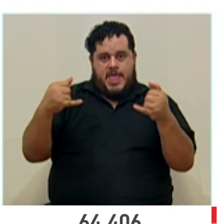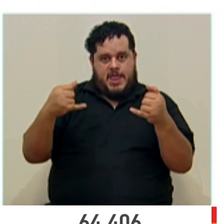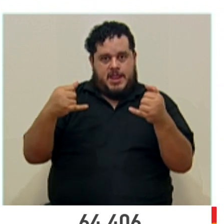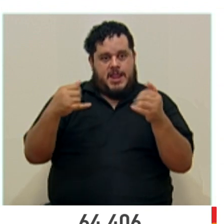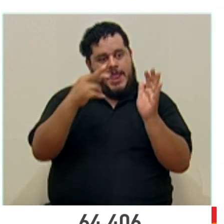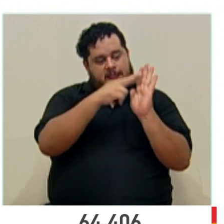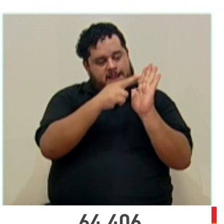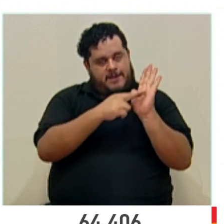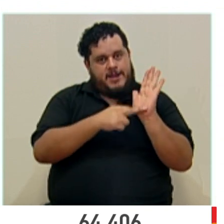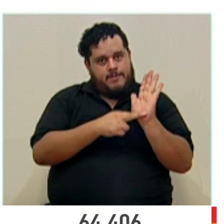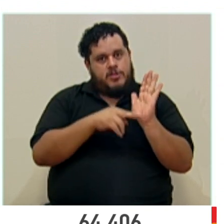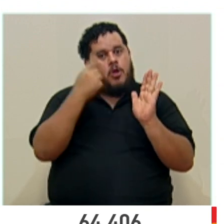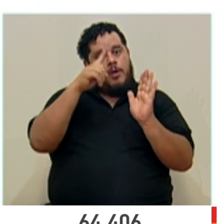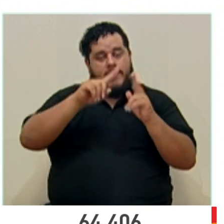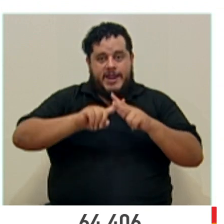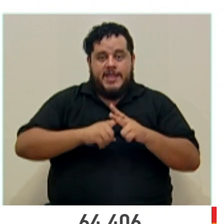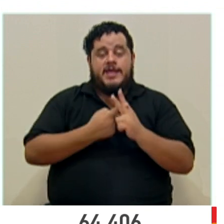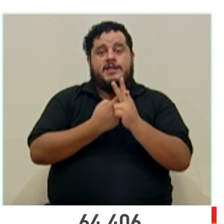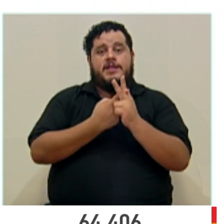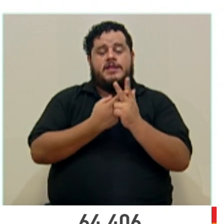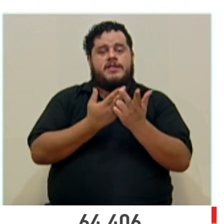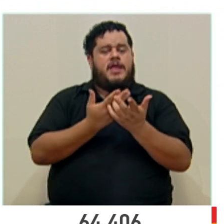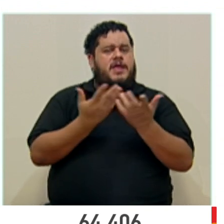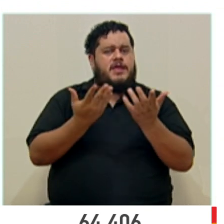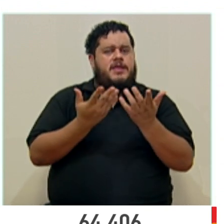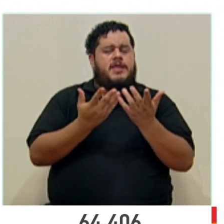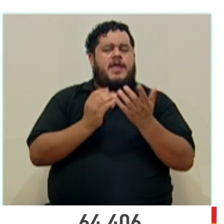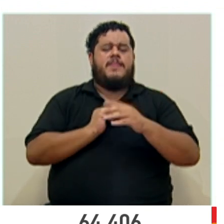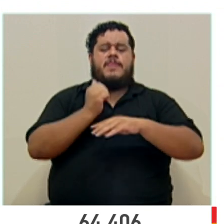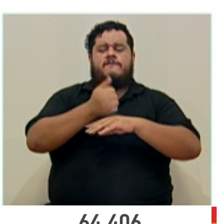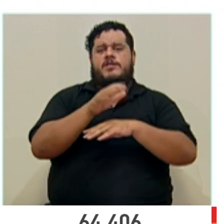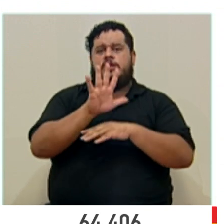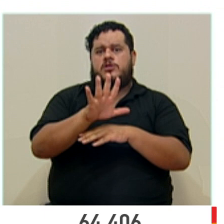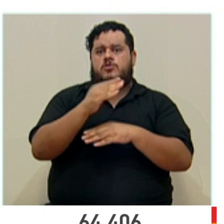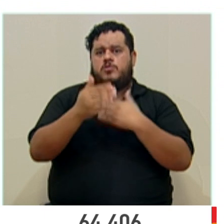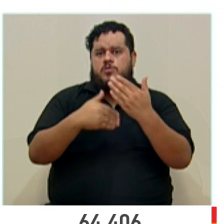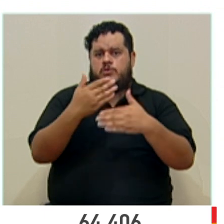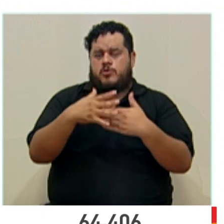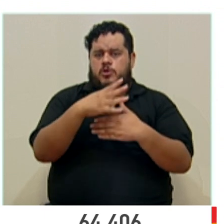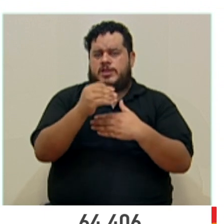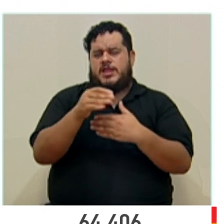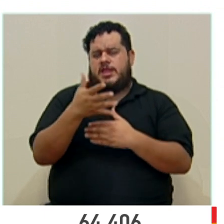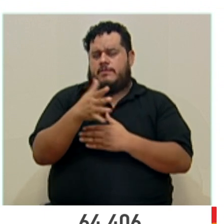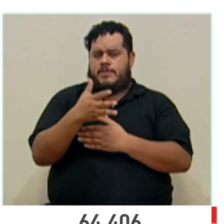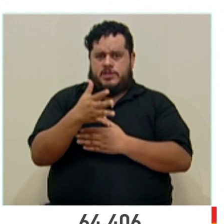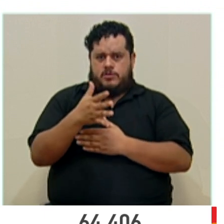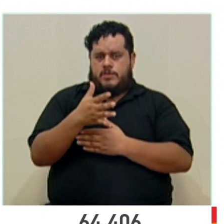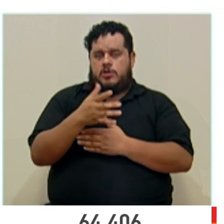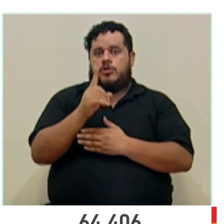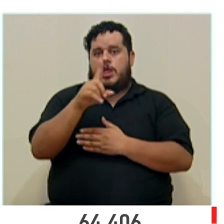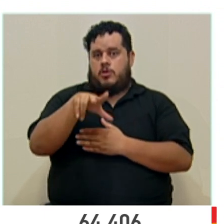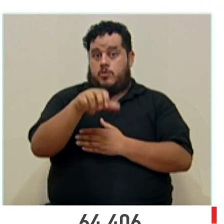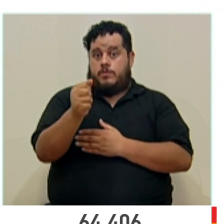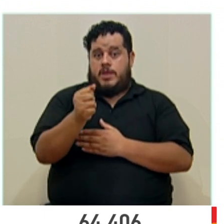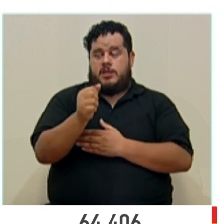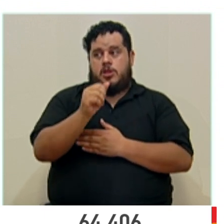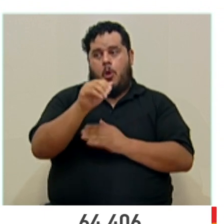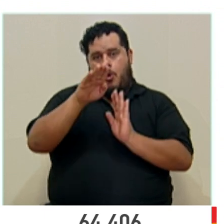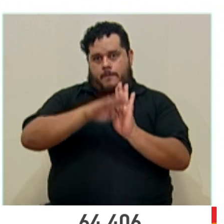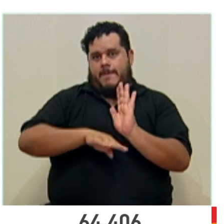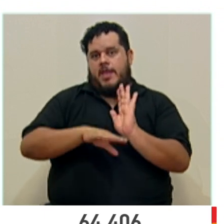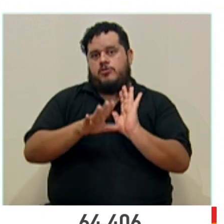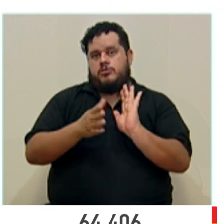lineamiento para que inicien el trabajo de definir sus protocolos, y en aproximadamente un mes o